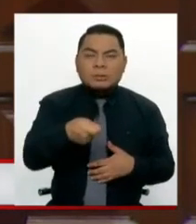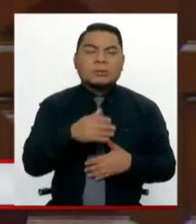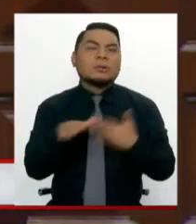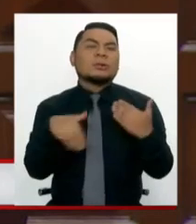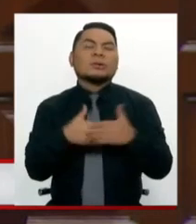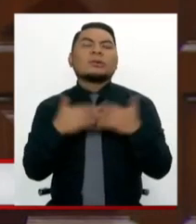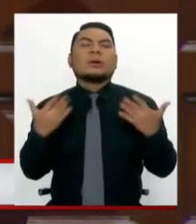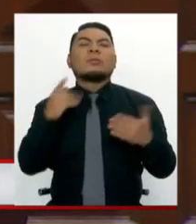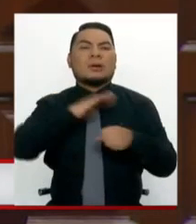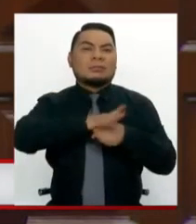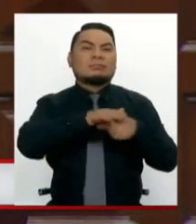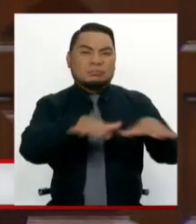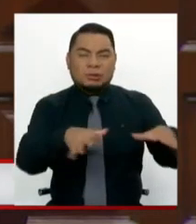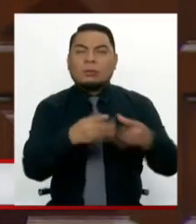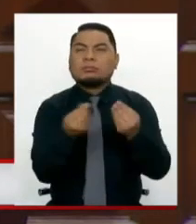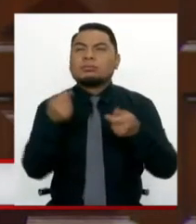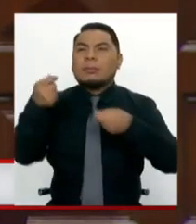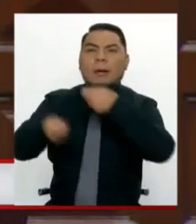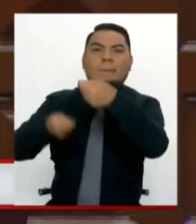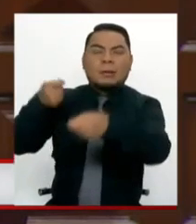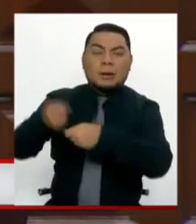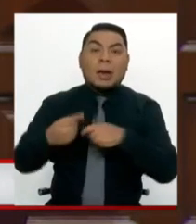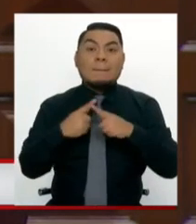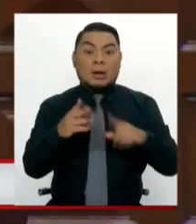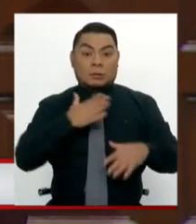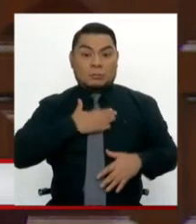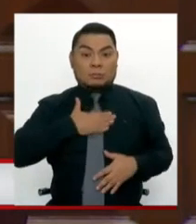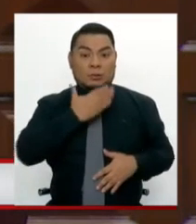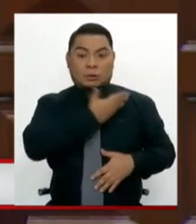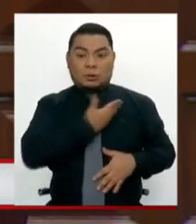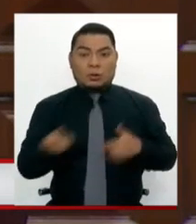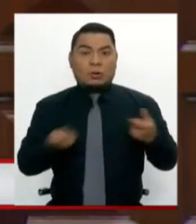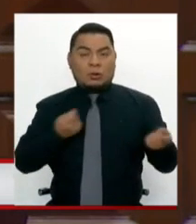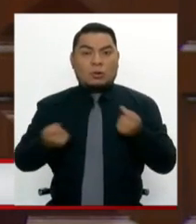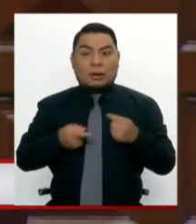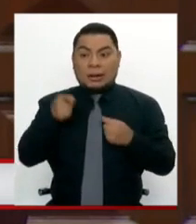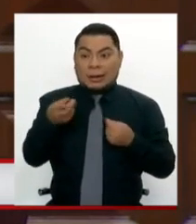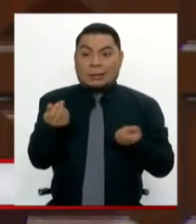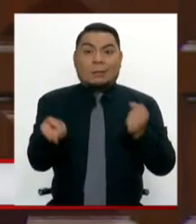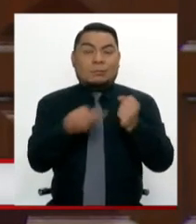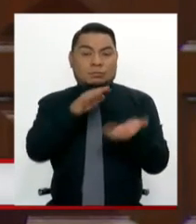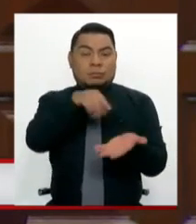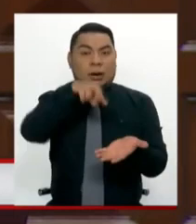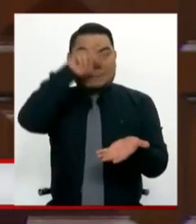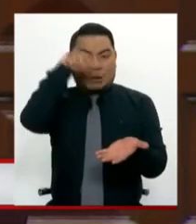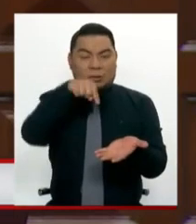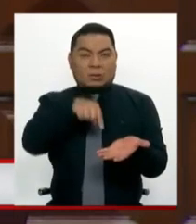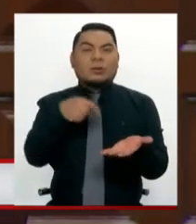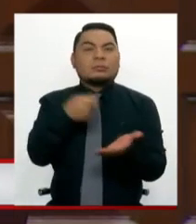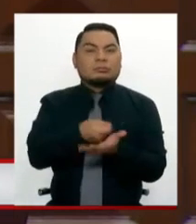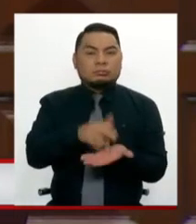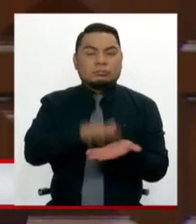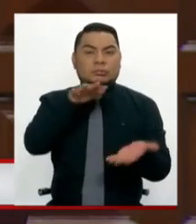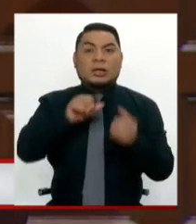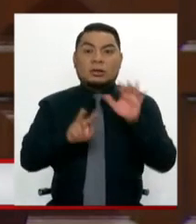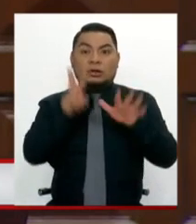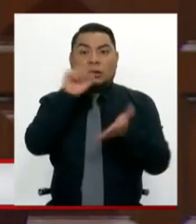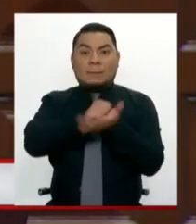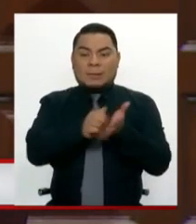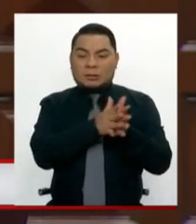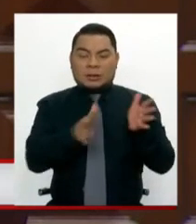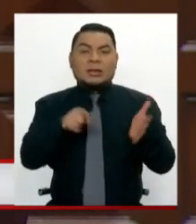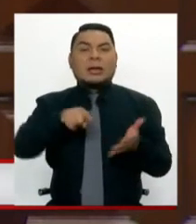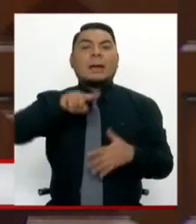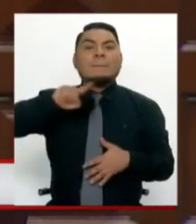efectuó por la pandemia. Sin embargo, mi gobierno ha logrado incrementar dicho fondo en el periodo de 12 meses